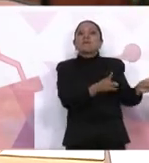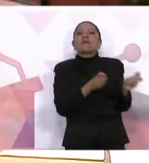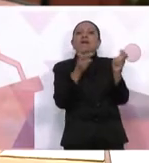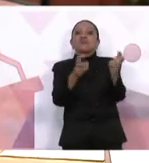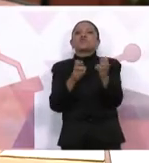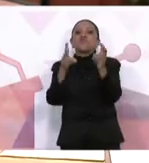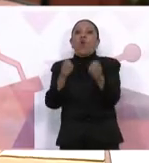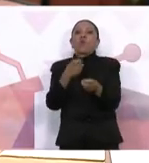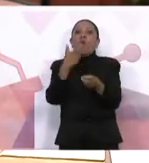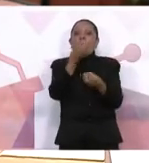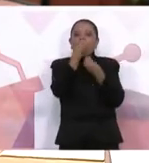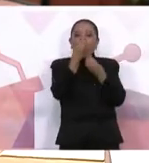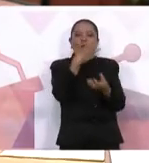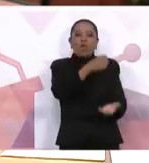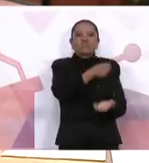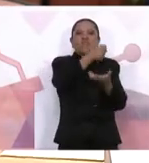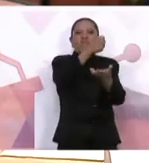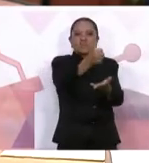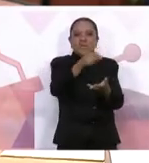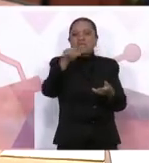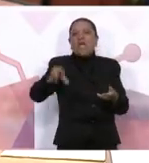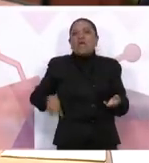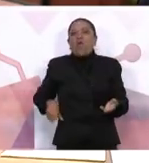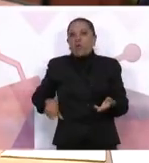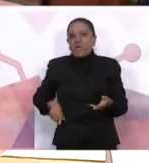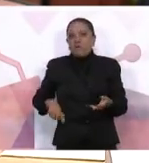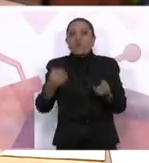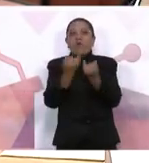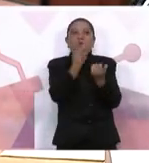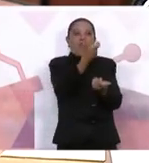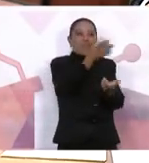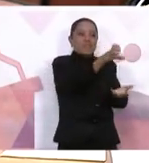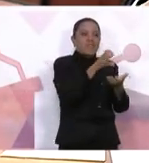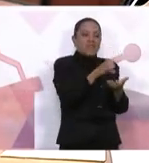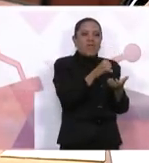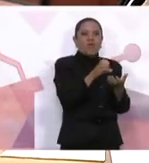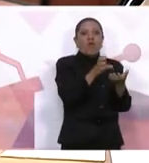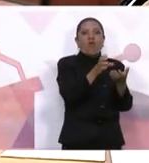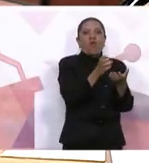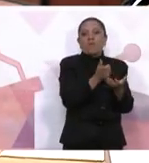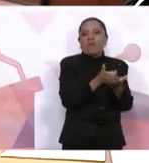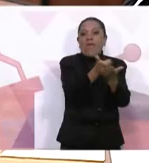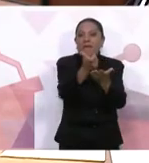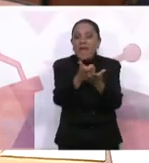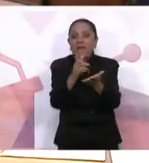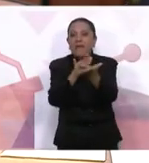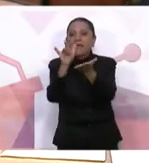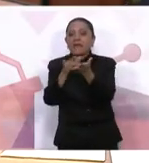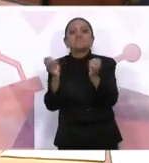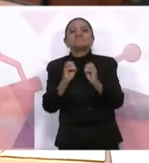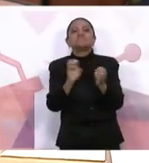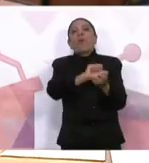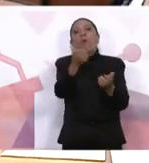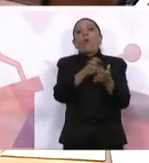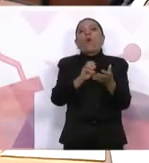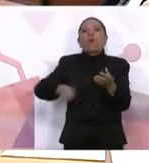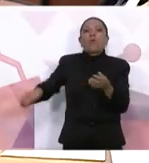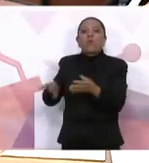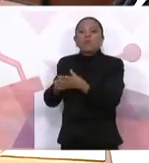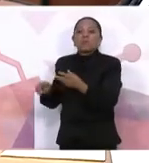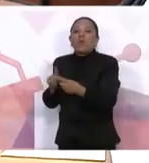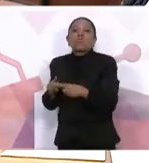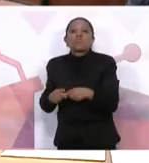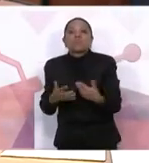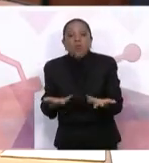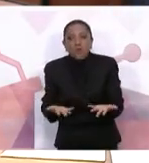estado la desviación de recursos por parte también de algunos a funcionarios